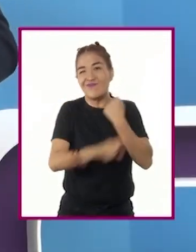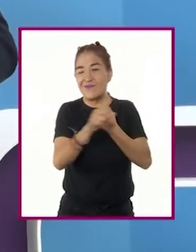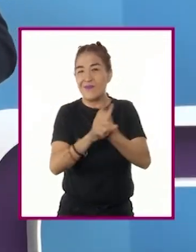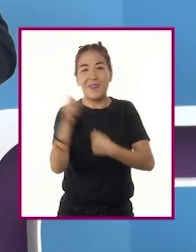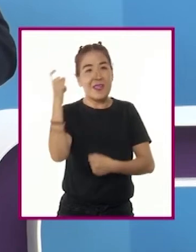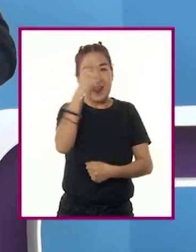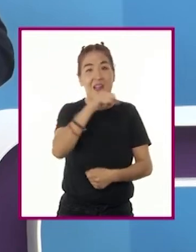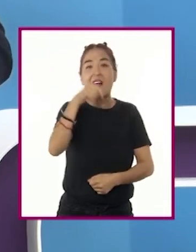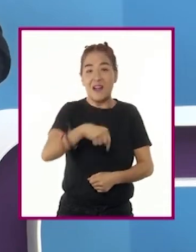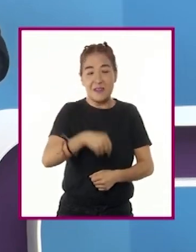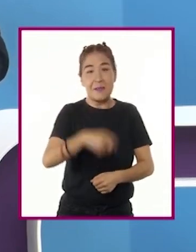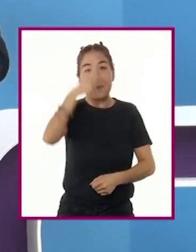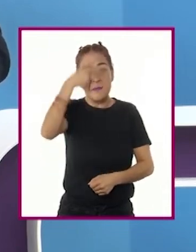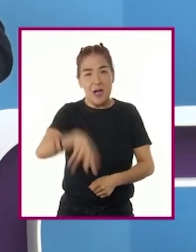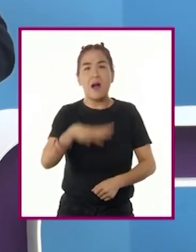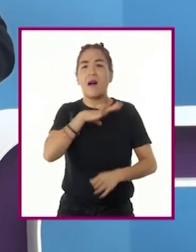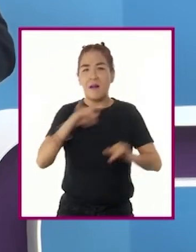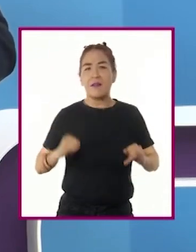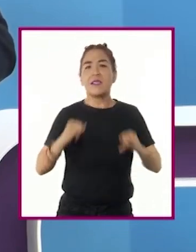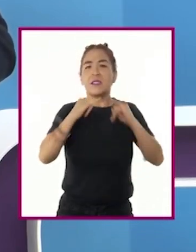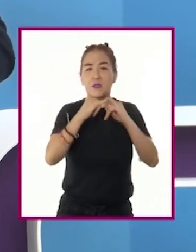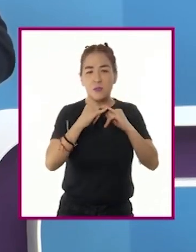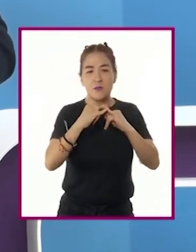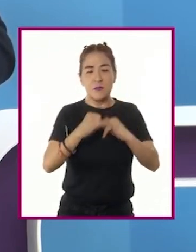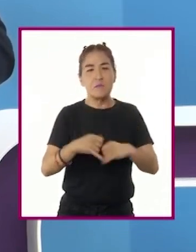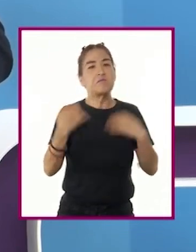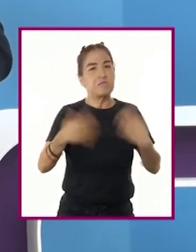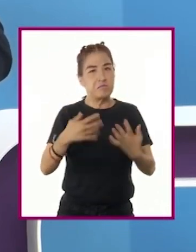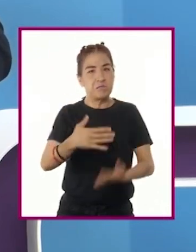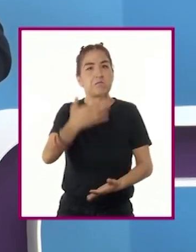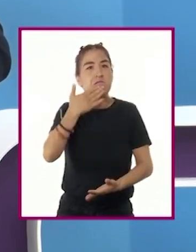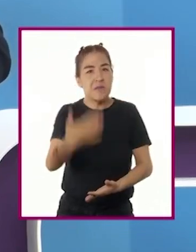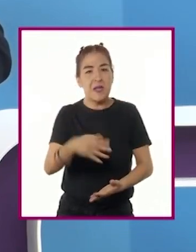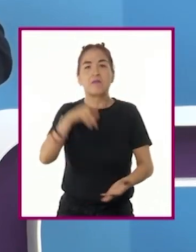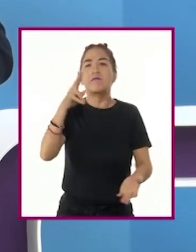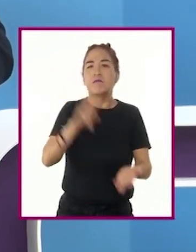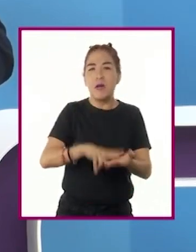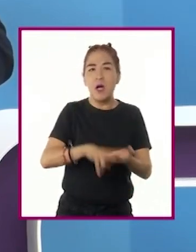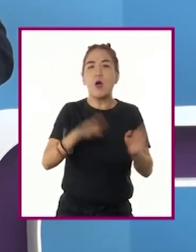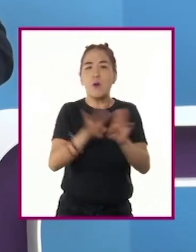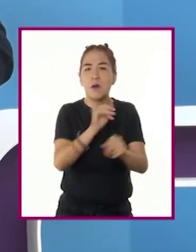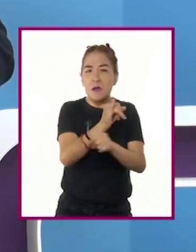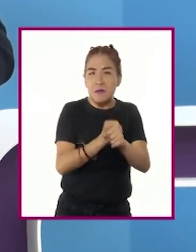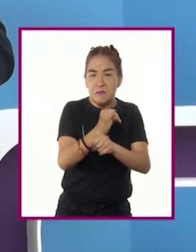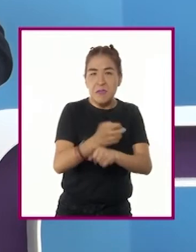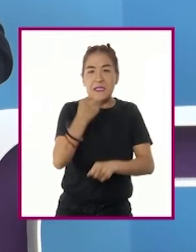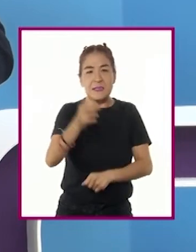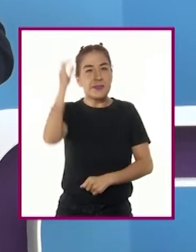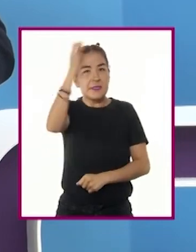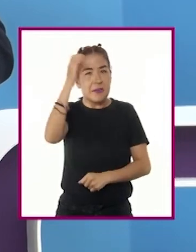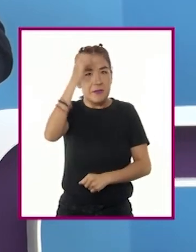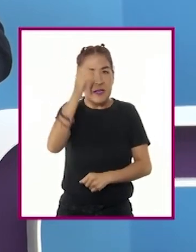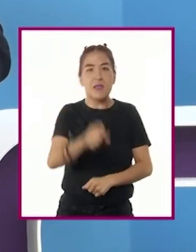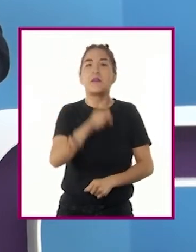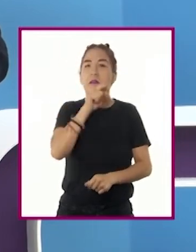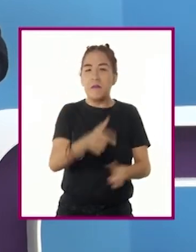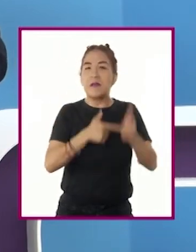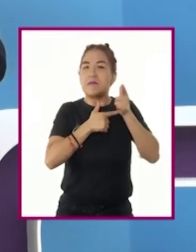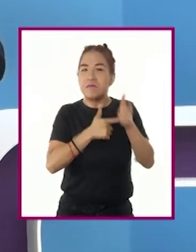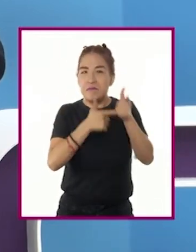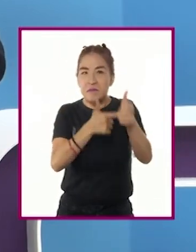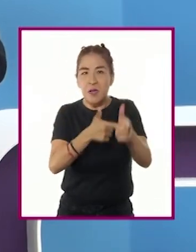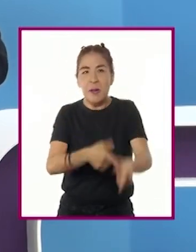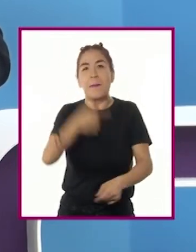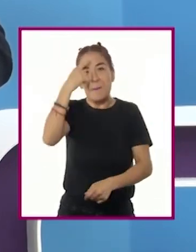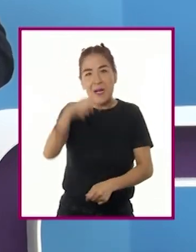en el país existen instituciones de gran calidad dedicadas a la investigación científica y que se han mantenido como